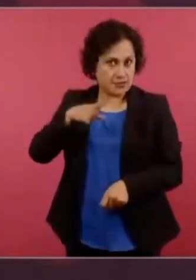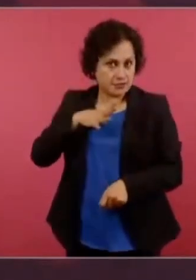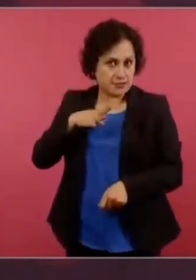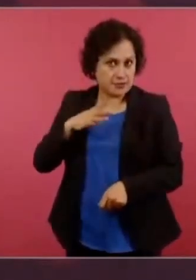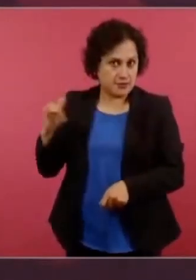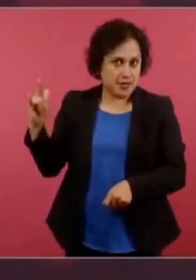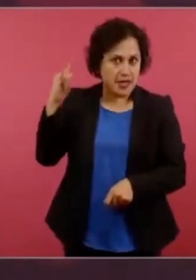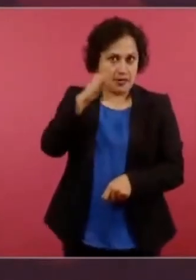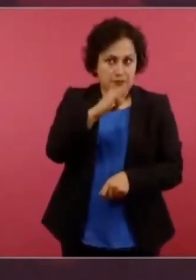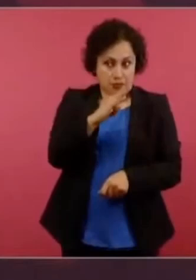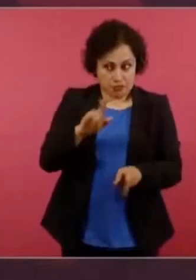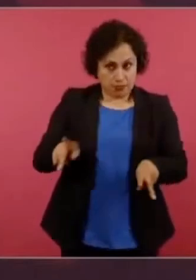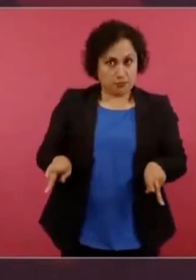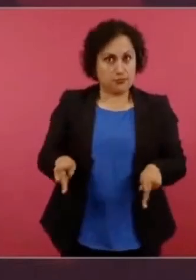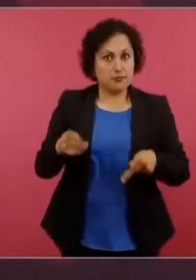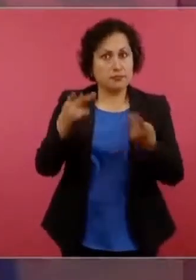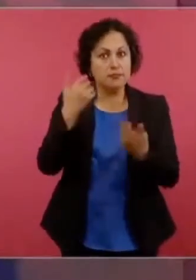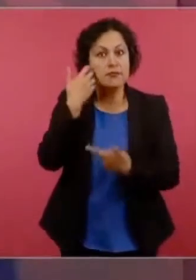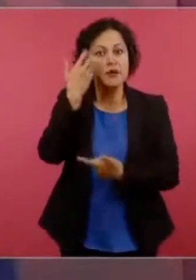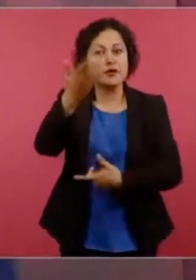que estamos vendiendo,